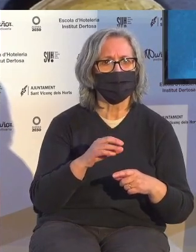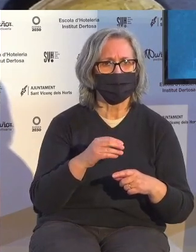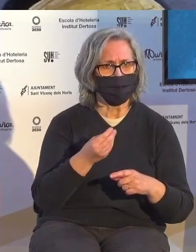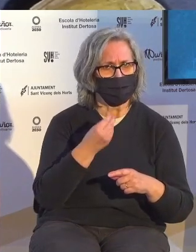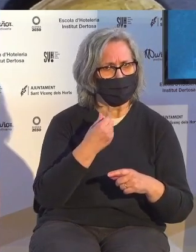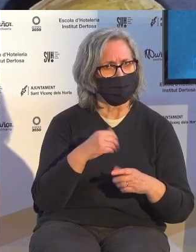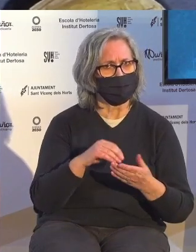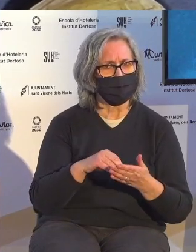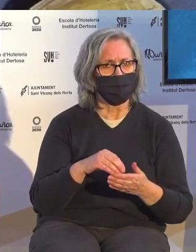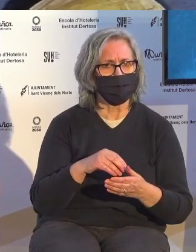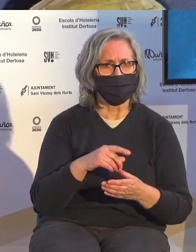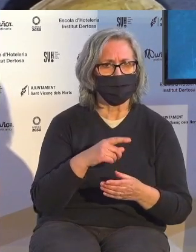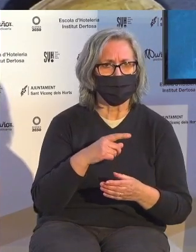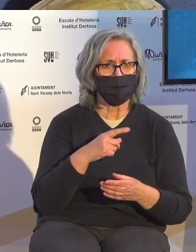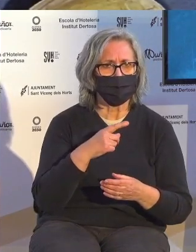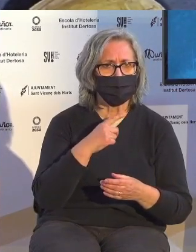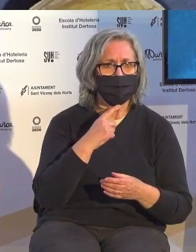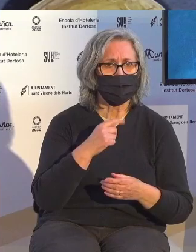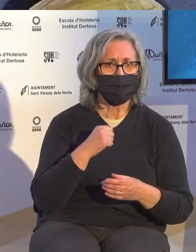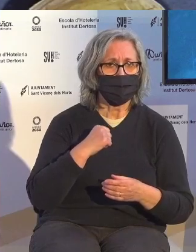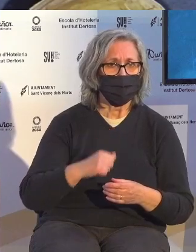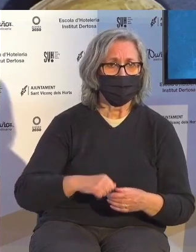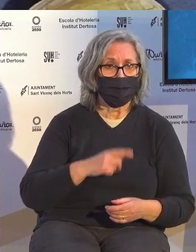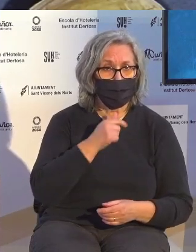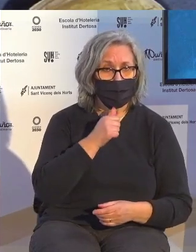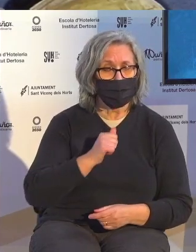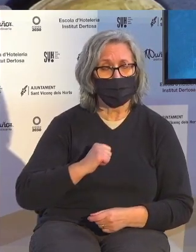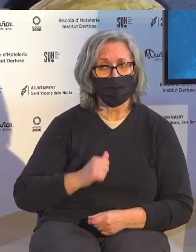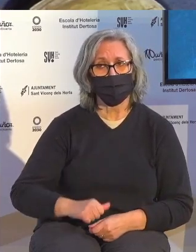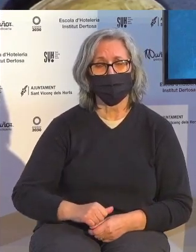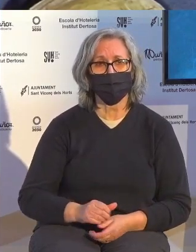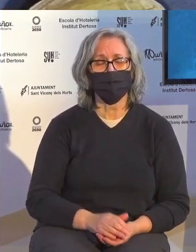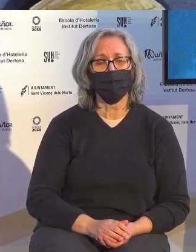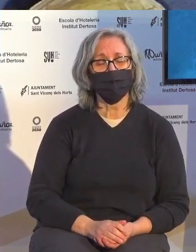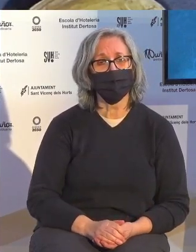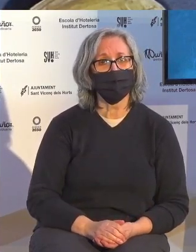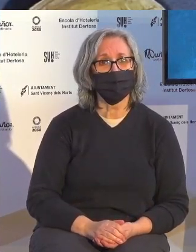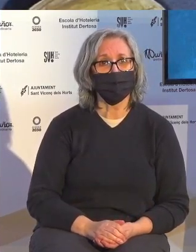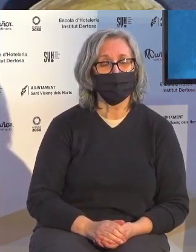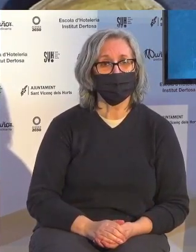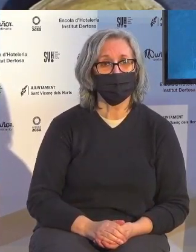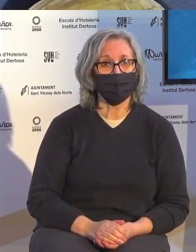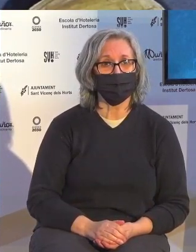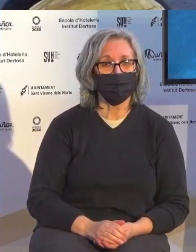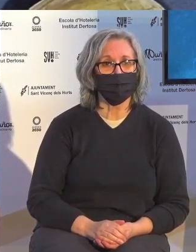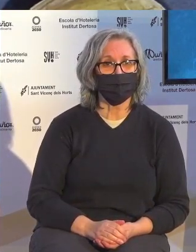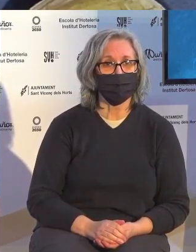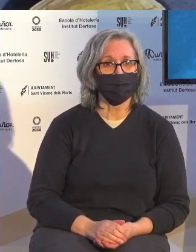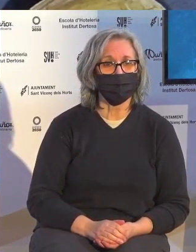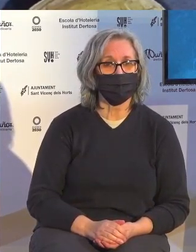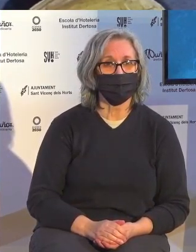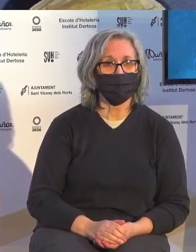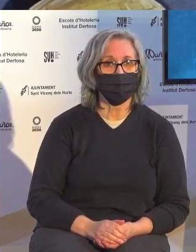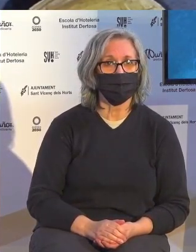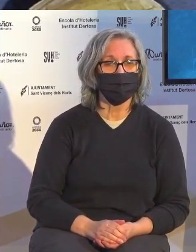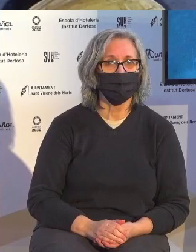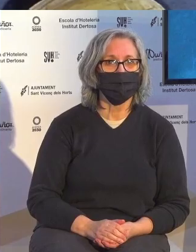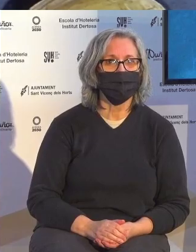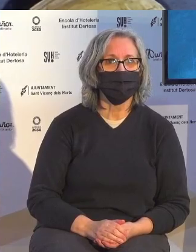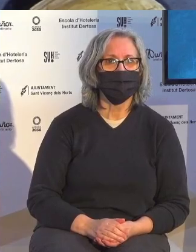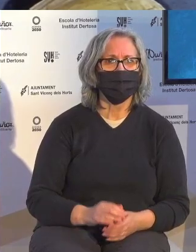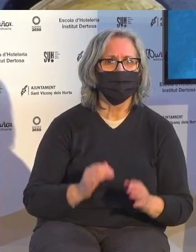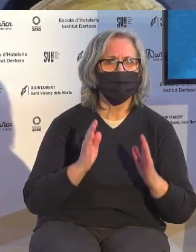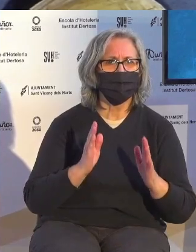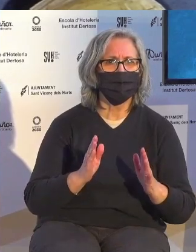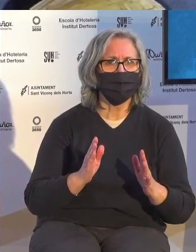no un poquito de oro solo para dar un touch porque yo creo que